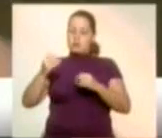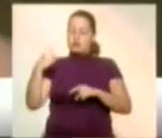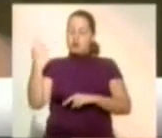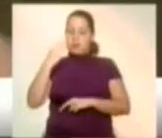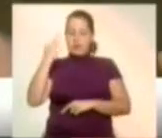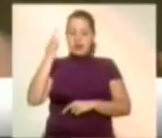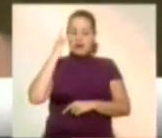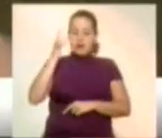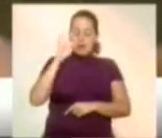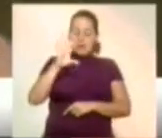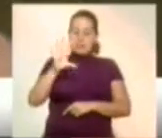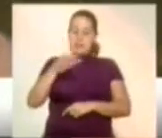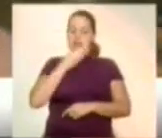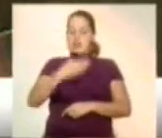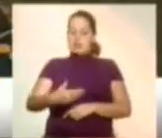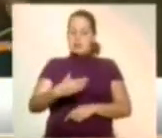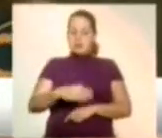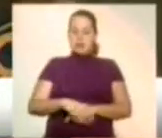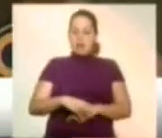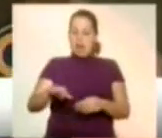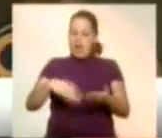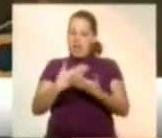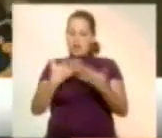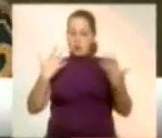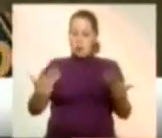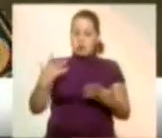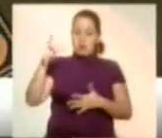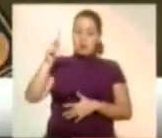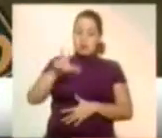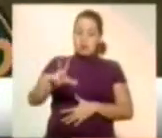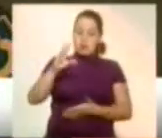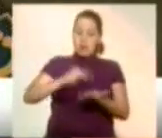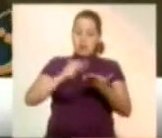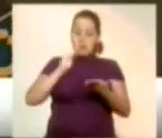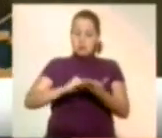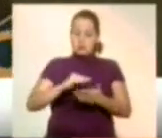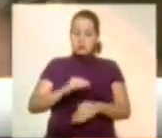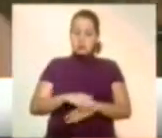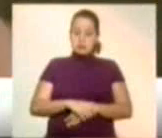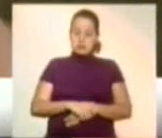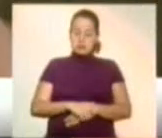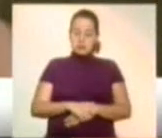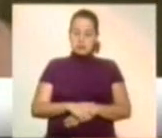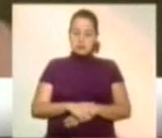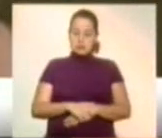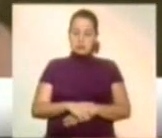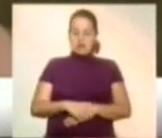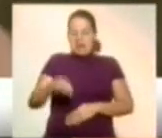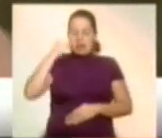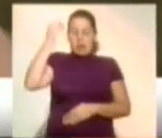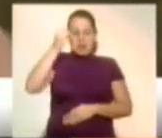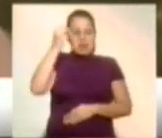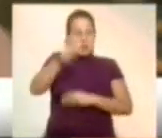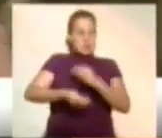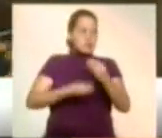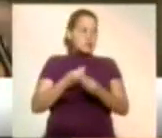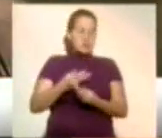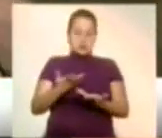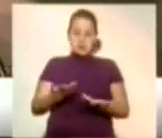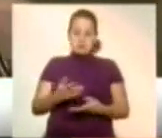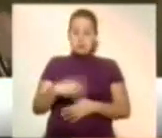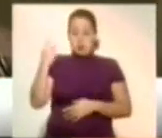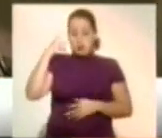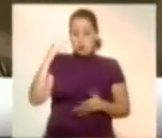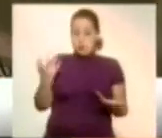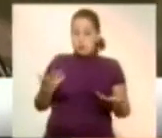diciembre acá la ha acosado cuántas veces? En todas esas oportunidades que le nombré. ¿Qué piensa hacer ahora? ¿Qué acciones va a ejercer? No